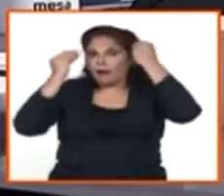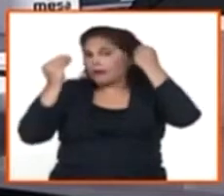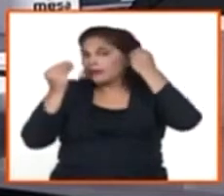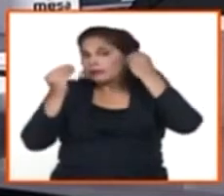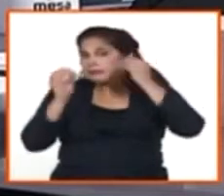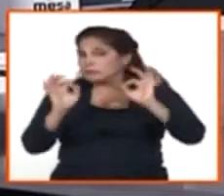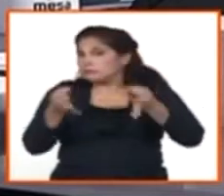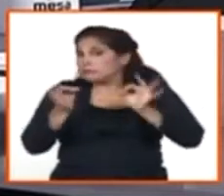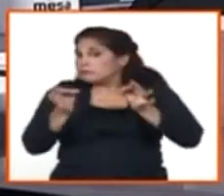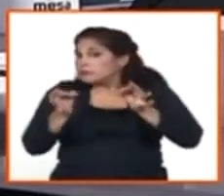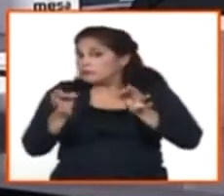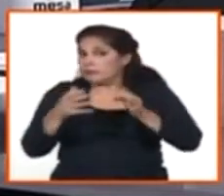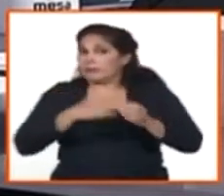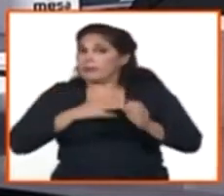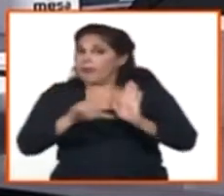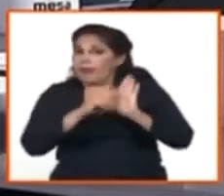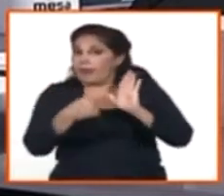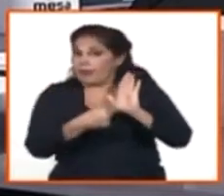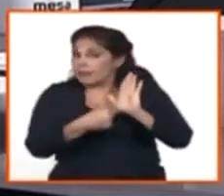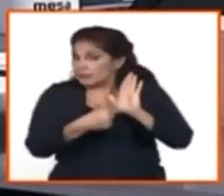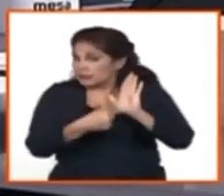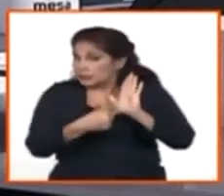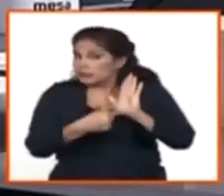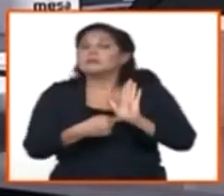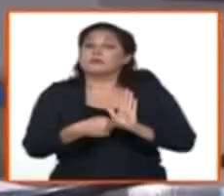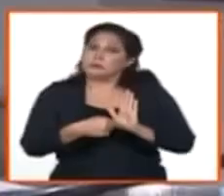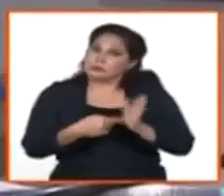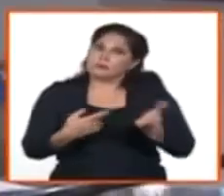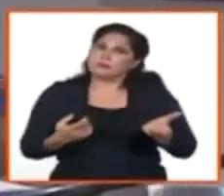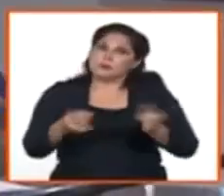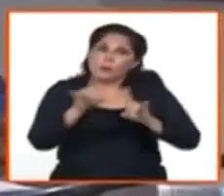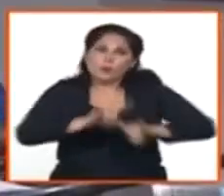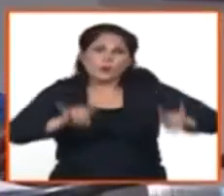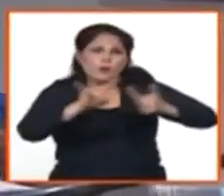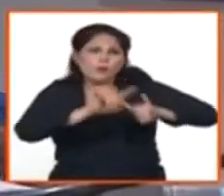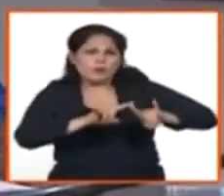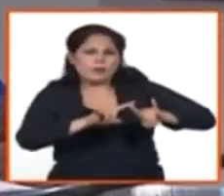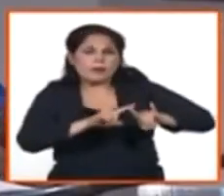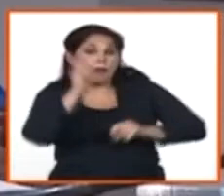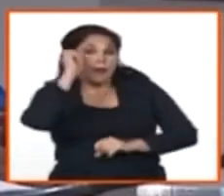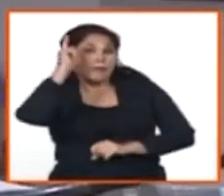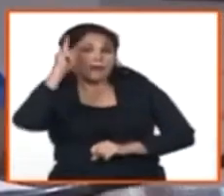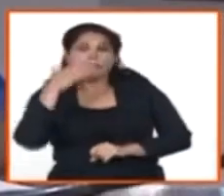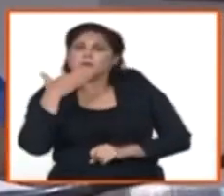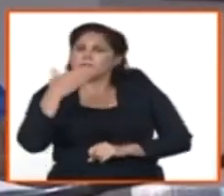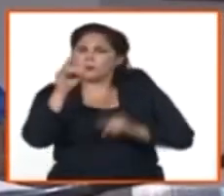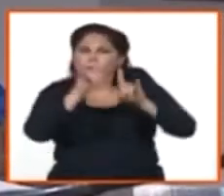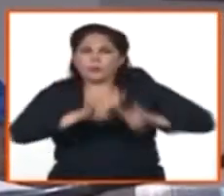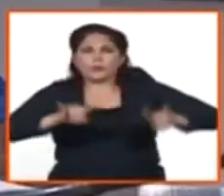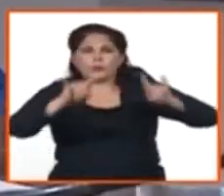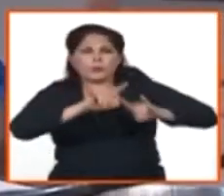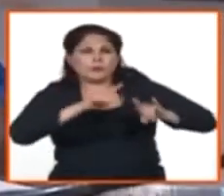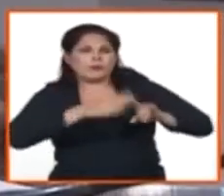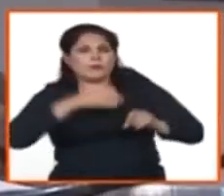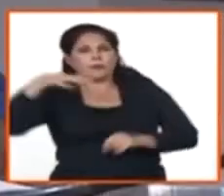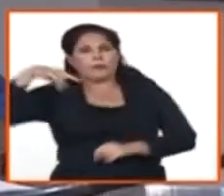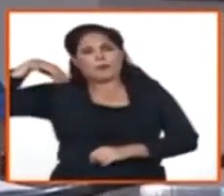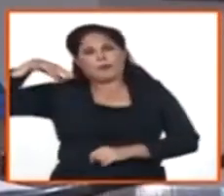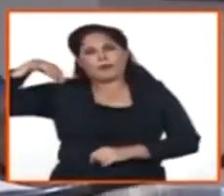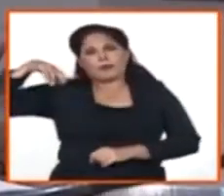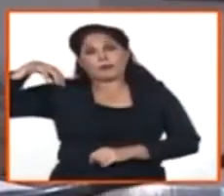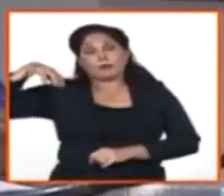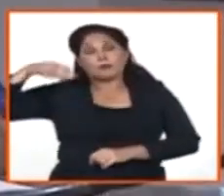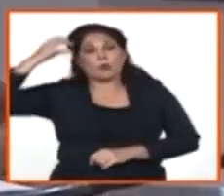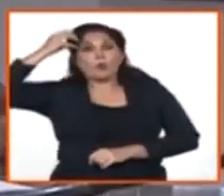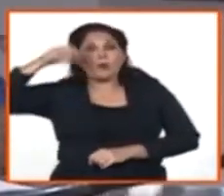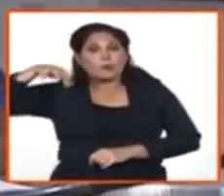del propio proyecto de ley? Sí, como no, las universidades, hay una experiencia muy buena con la Universidad de Pinar del Río en el gobierno